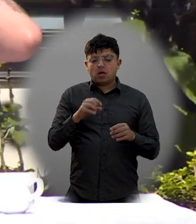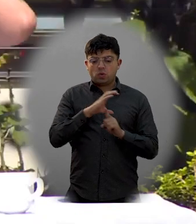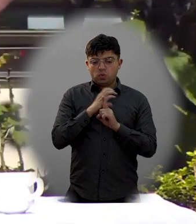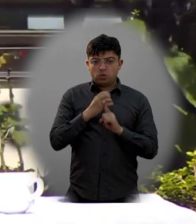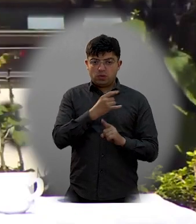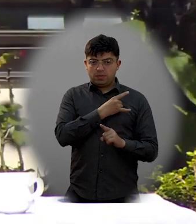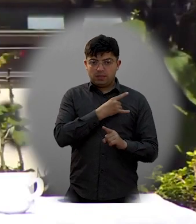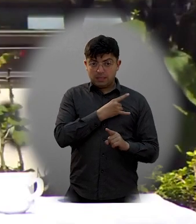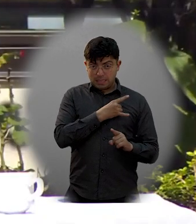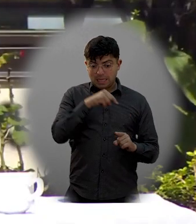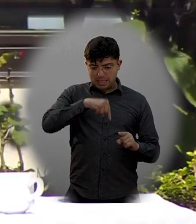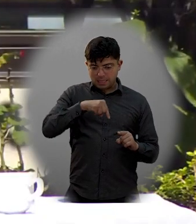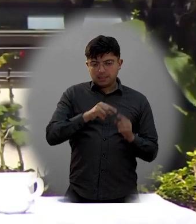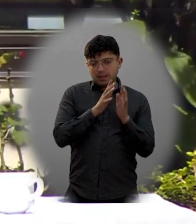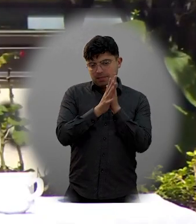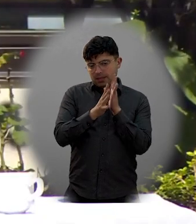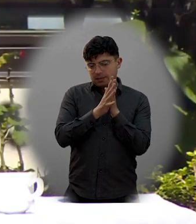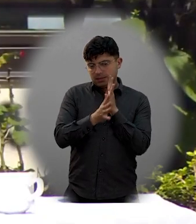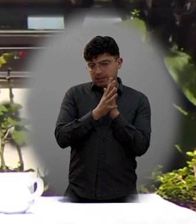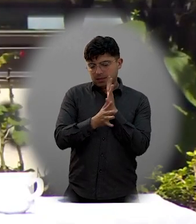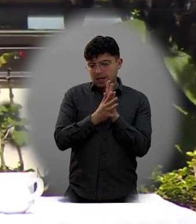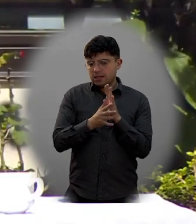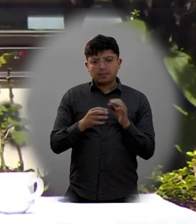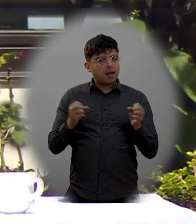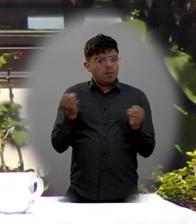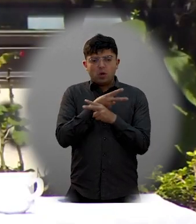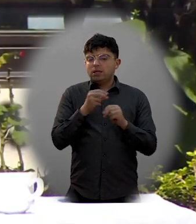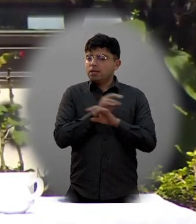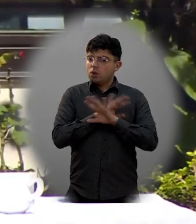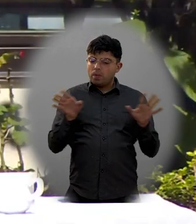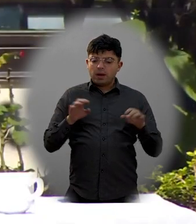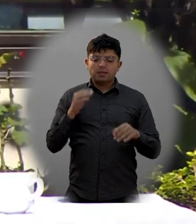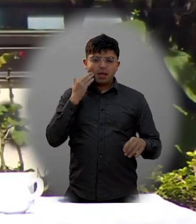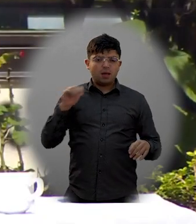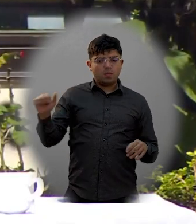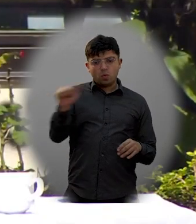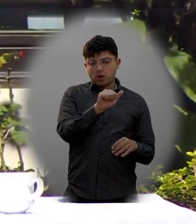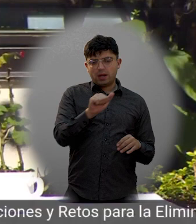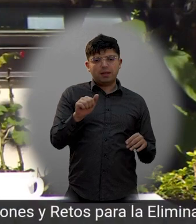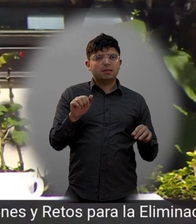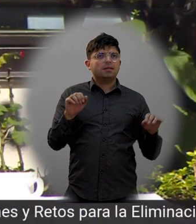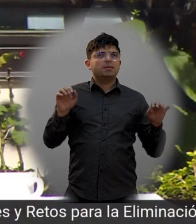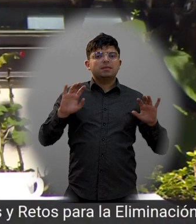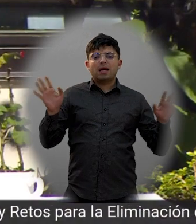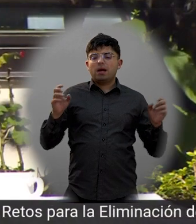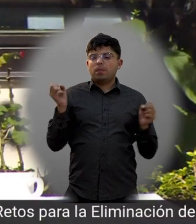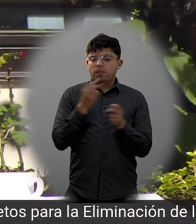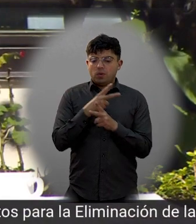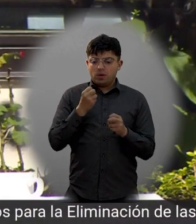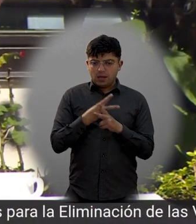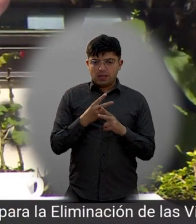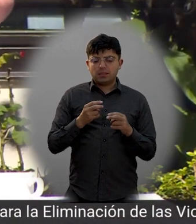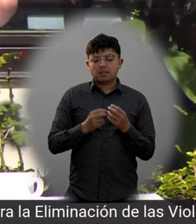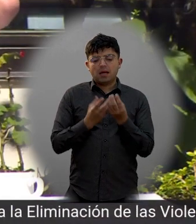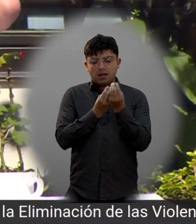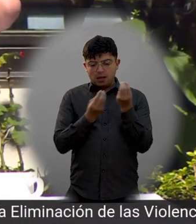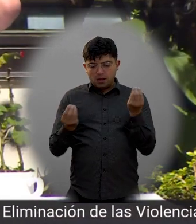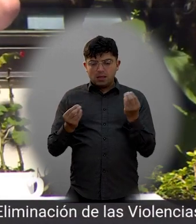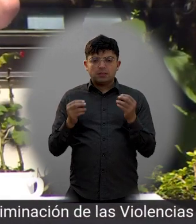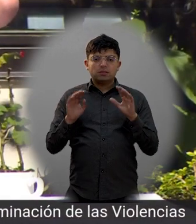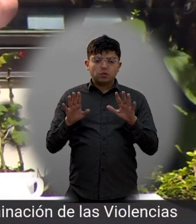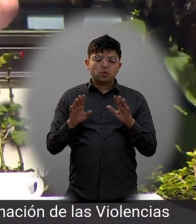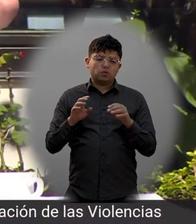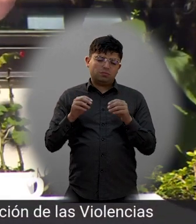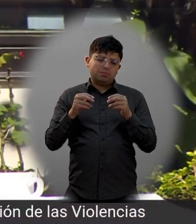con este mensaje, ¿no? Este mensaje de no violencia hacia las mujeres, de no violencia hacia las disidencias sexuales y de